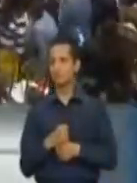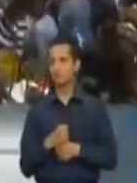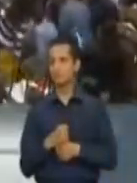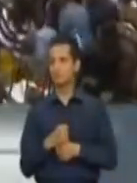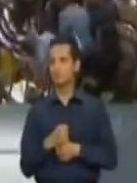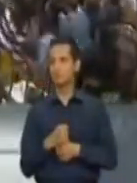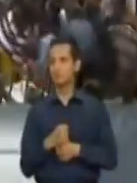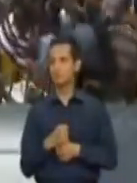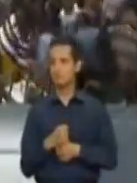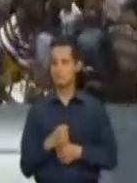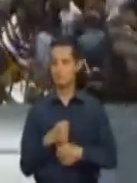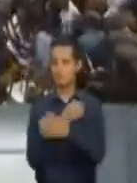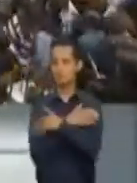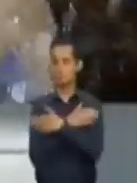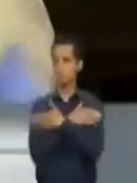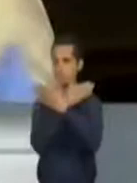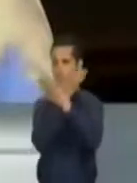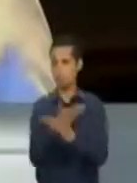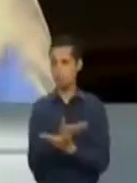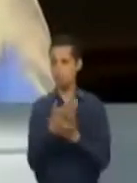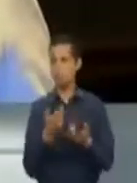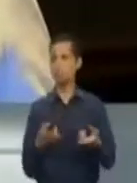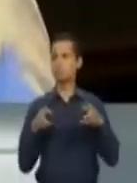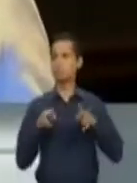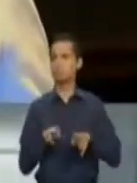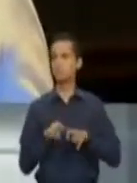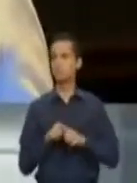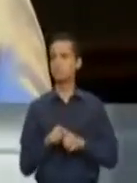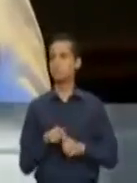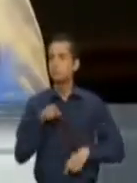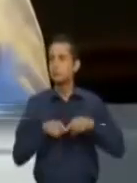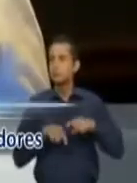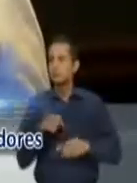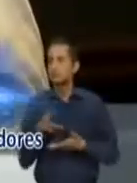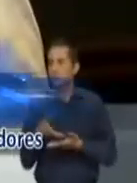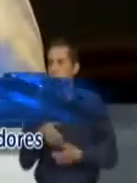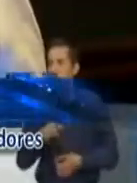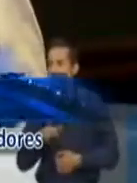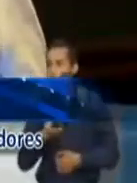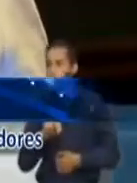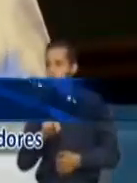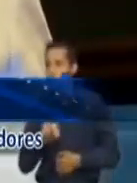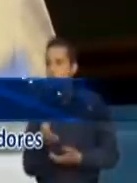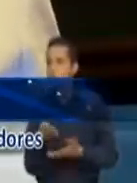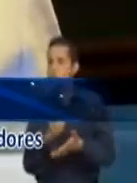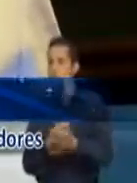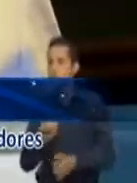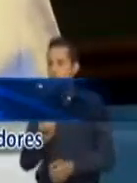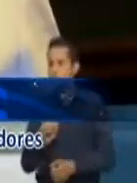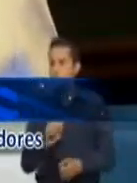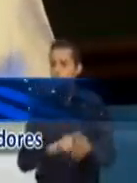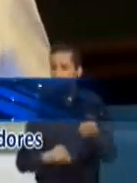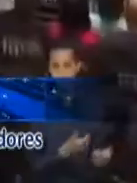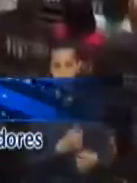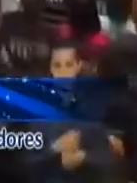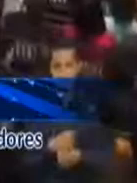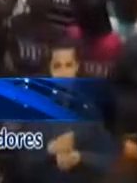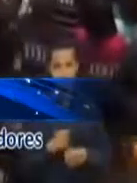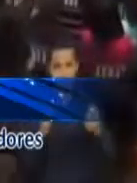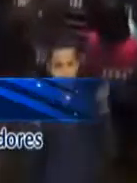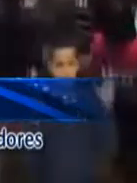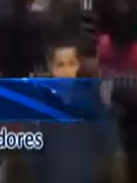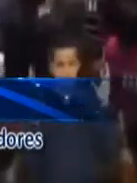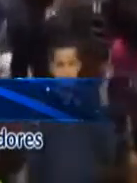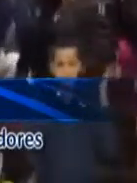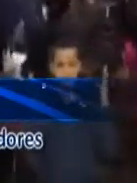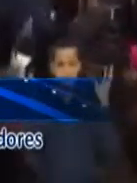hizo formalmente la titular de la legislatura, Gabriela Rivadeneira, luego de una reunión que mantuvo el Consejo de la Administración Legislativa, CAL, en el